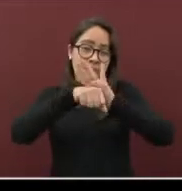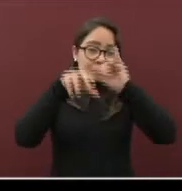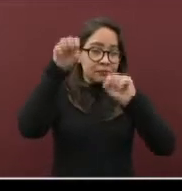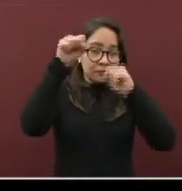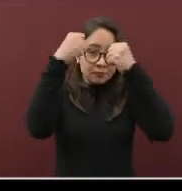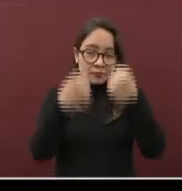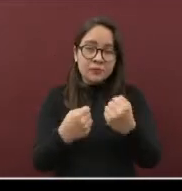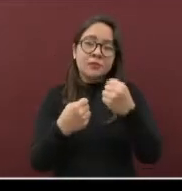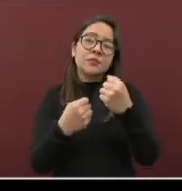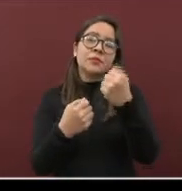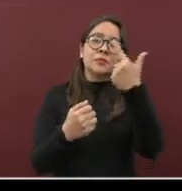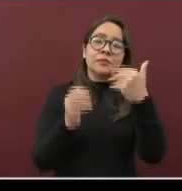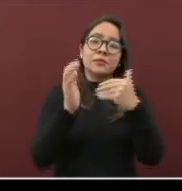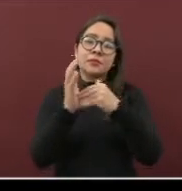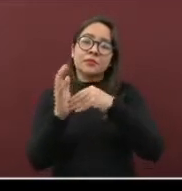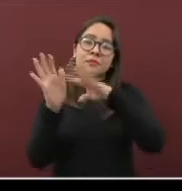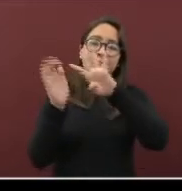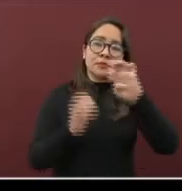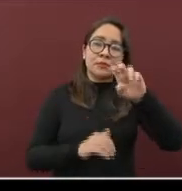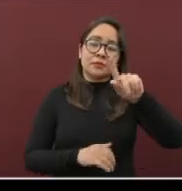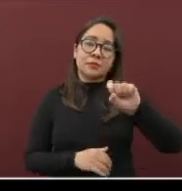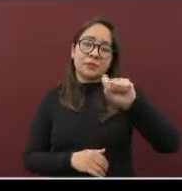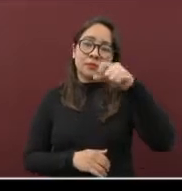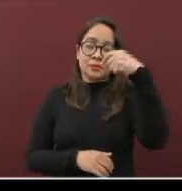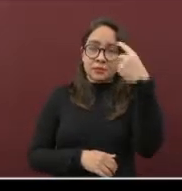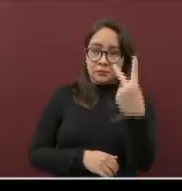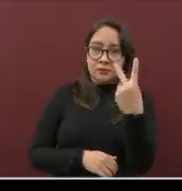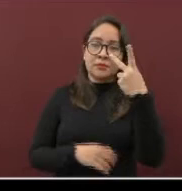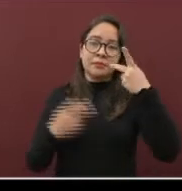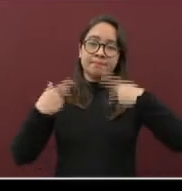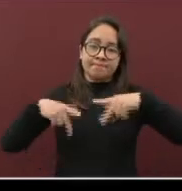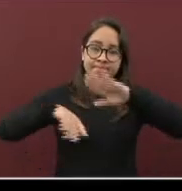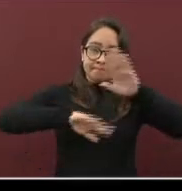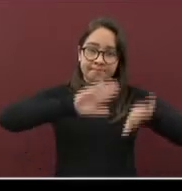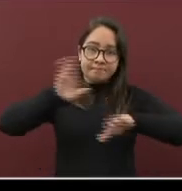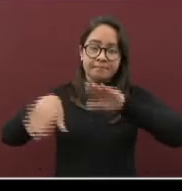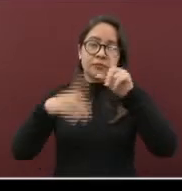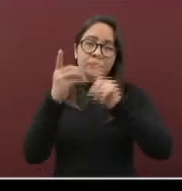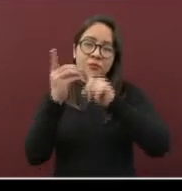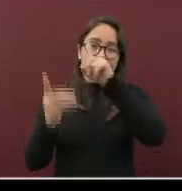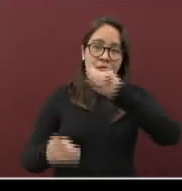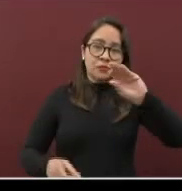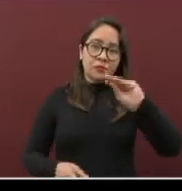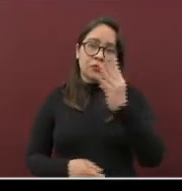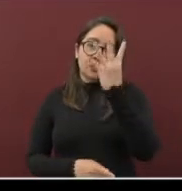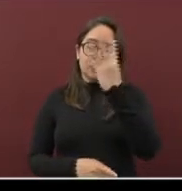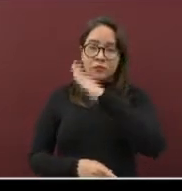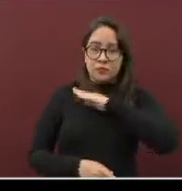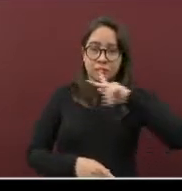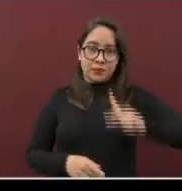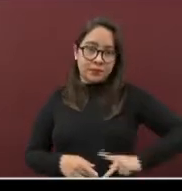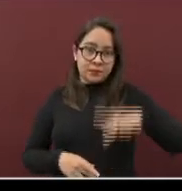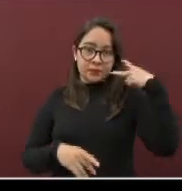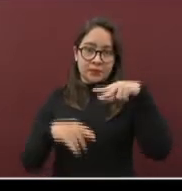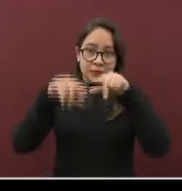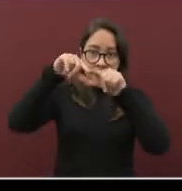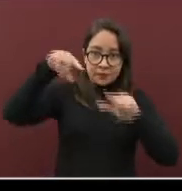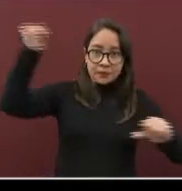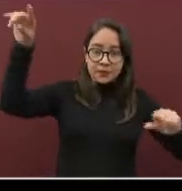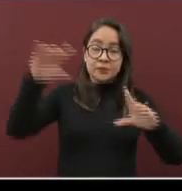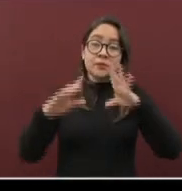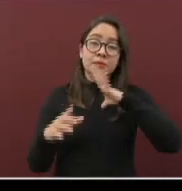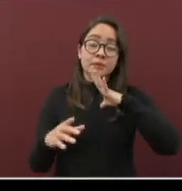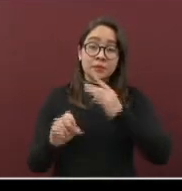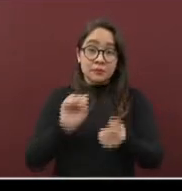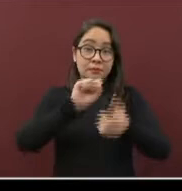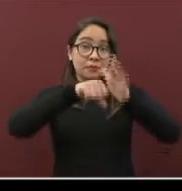.452 pacientes han fallecido en 194 municipios de la entidad. Con resultado positivo